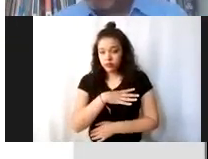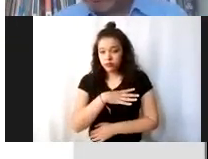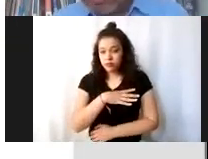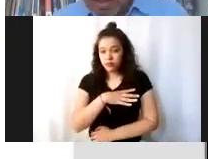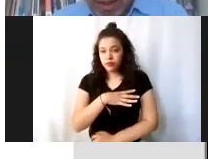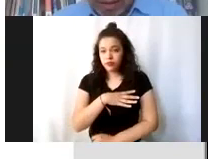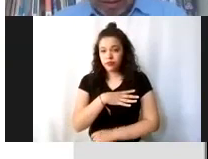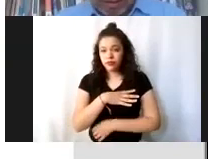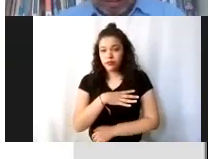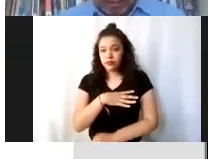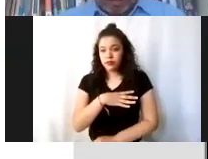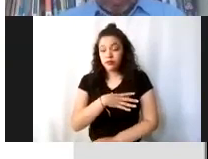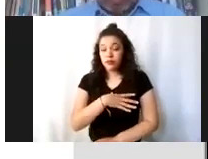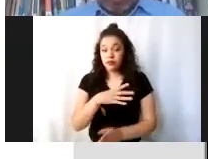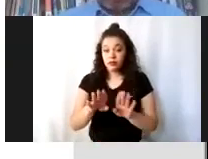Esta pregunta es abierta